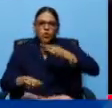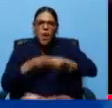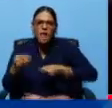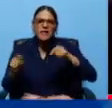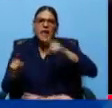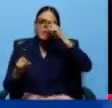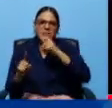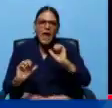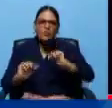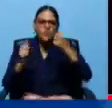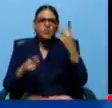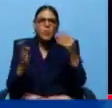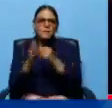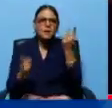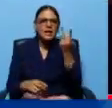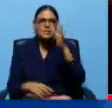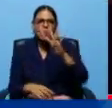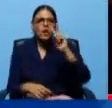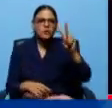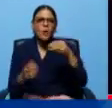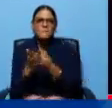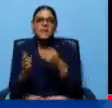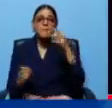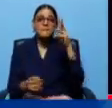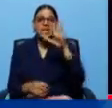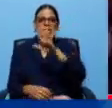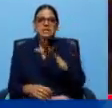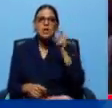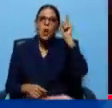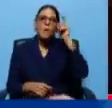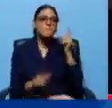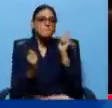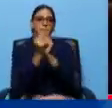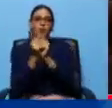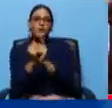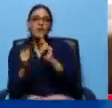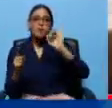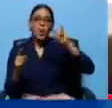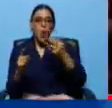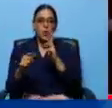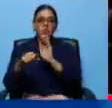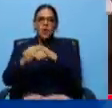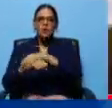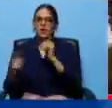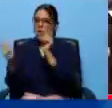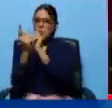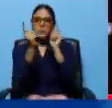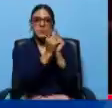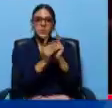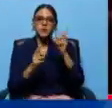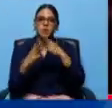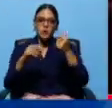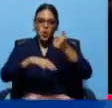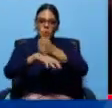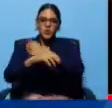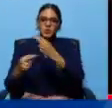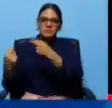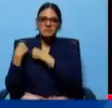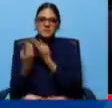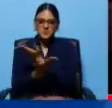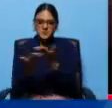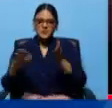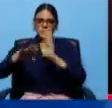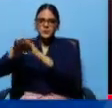este año escolar 2024-2025. Profesor Héctor Rodríguez, profesora Lirio, profesora